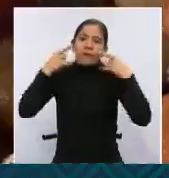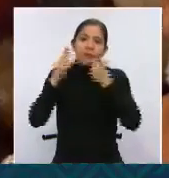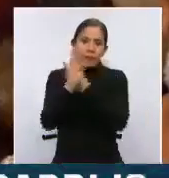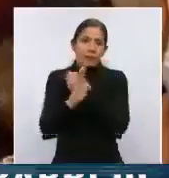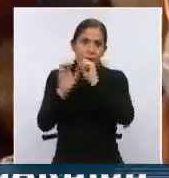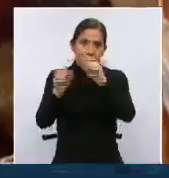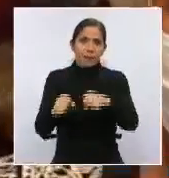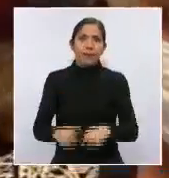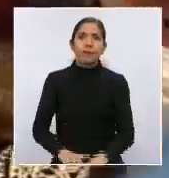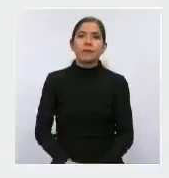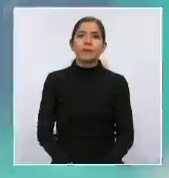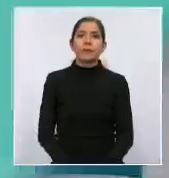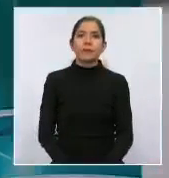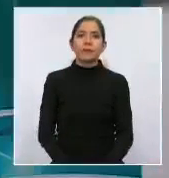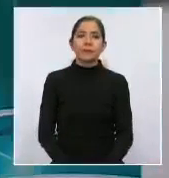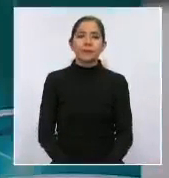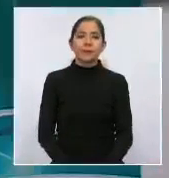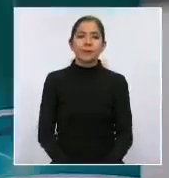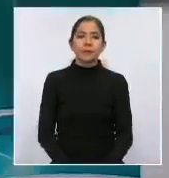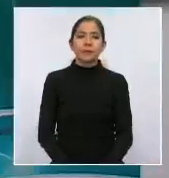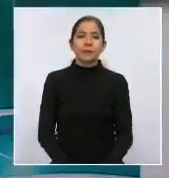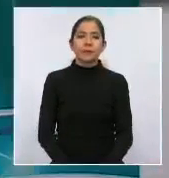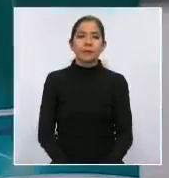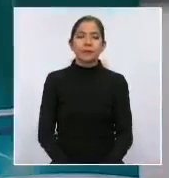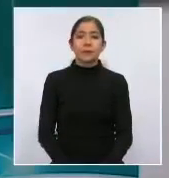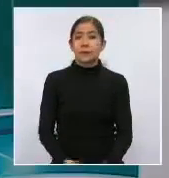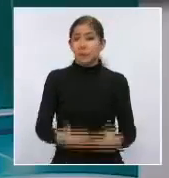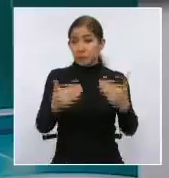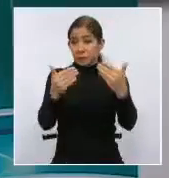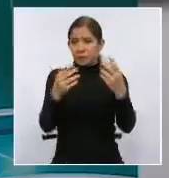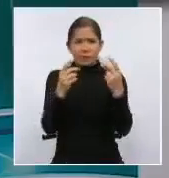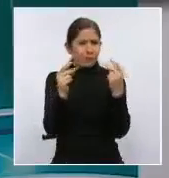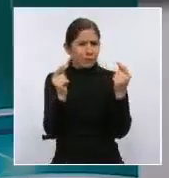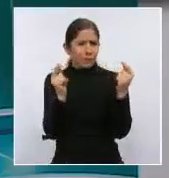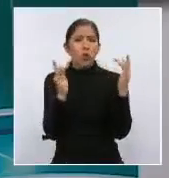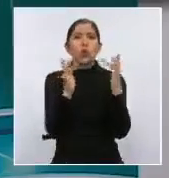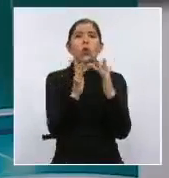De inmediato hasta la zona de Sopocachi con nuestro